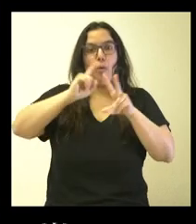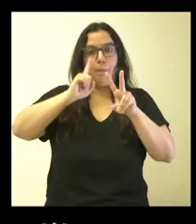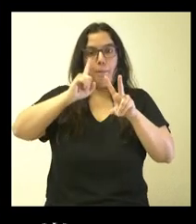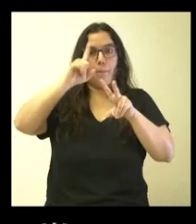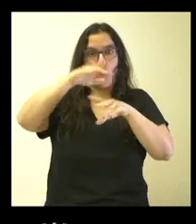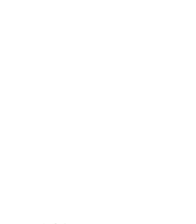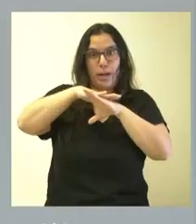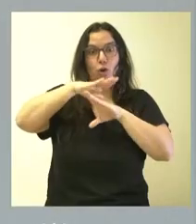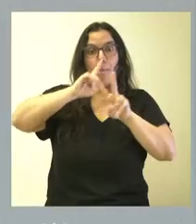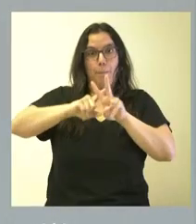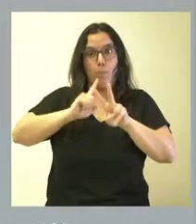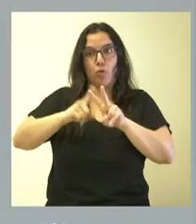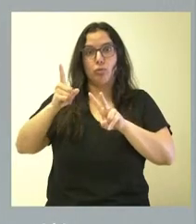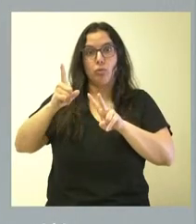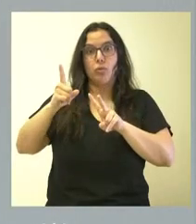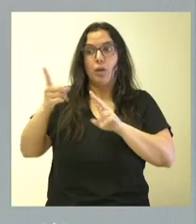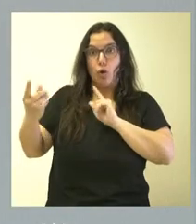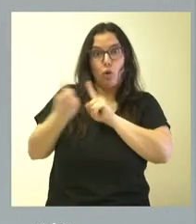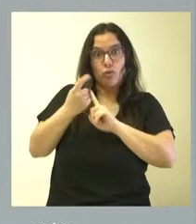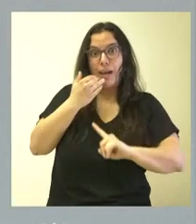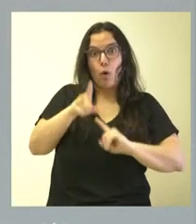la Junta. No, en el ámbito de la Junta de Castilla y no.